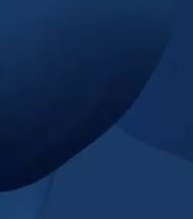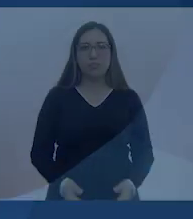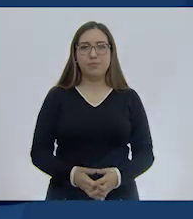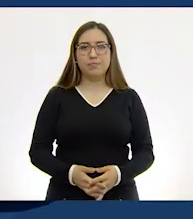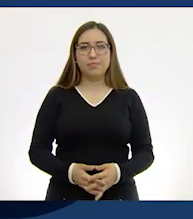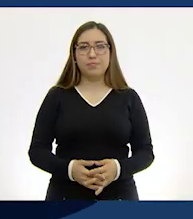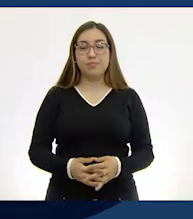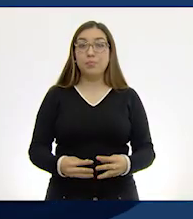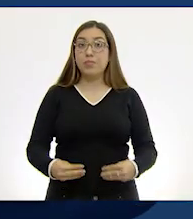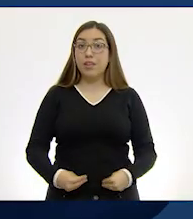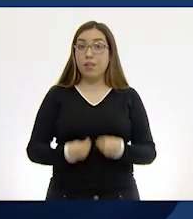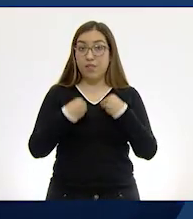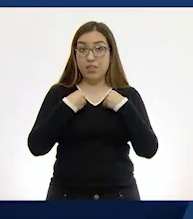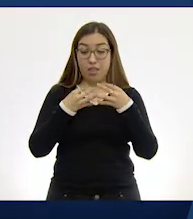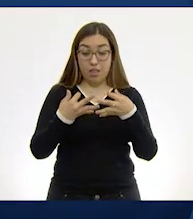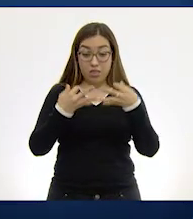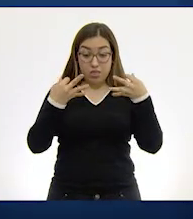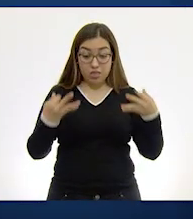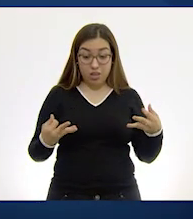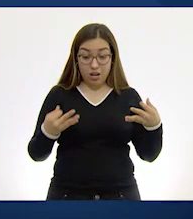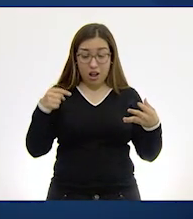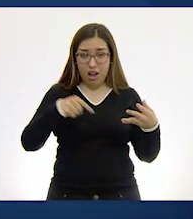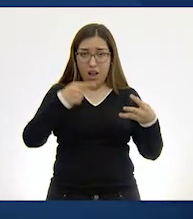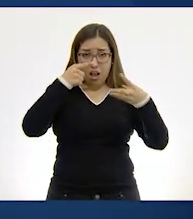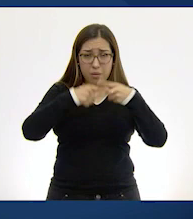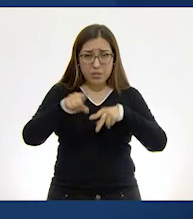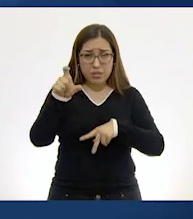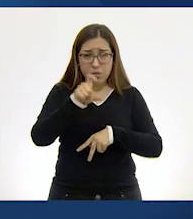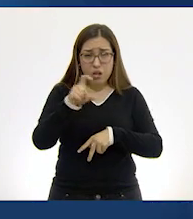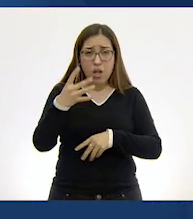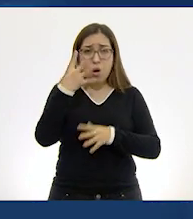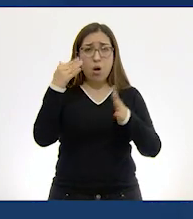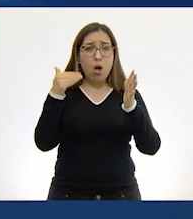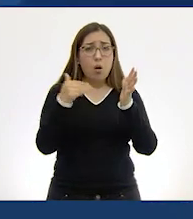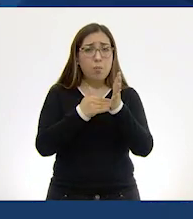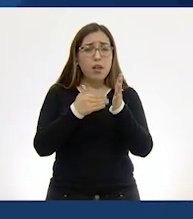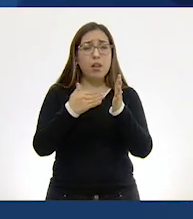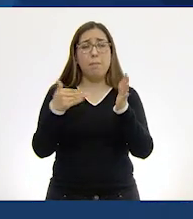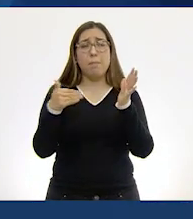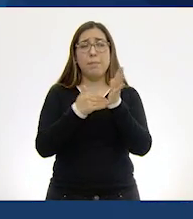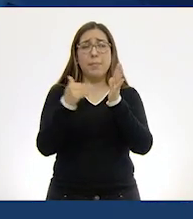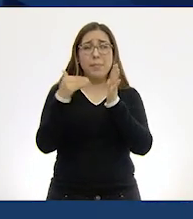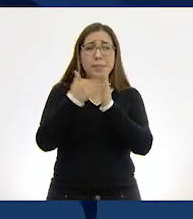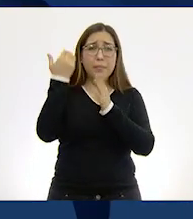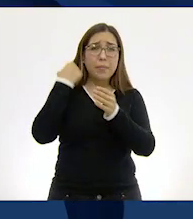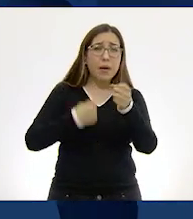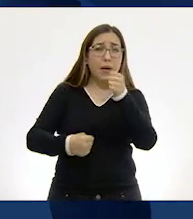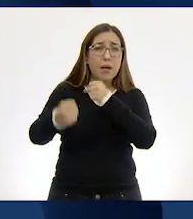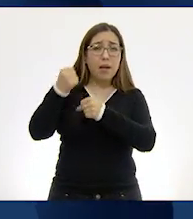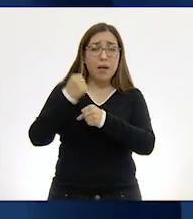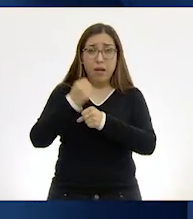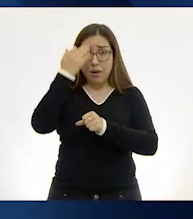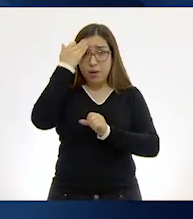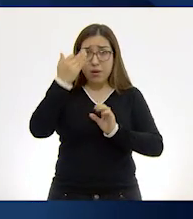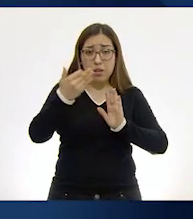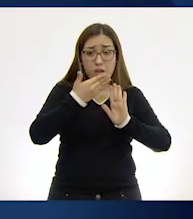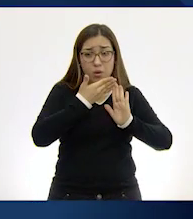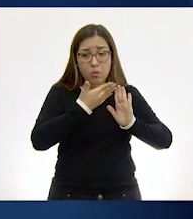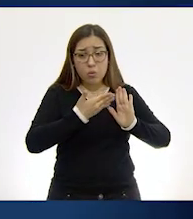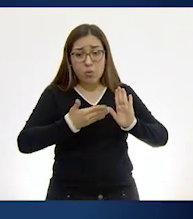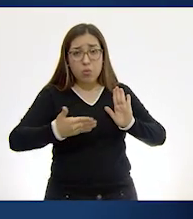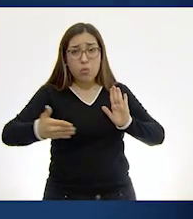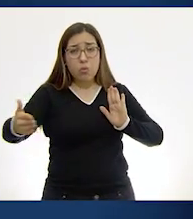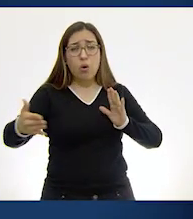La vida en la Tierra surgió hace aproximadamente 4.000 millones de años. A lo largo de ese tiempo, han